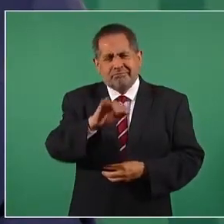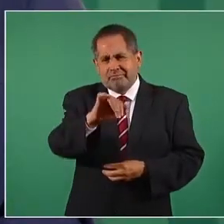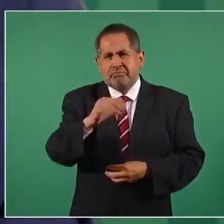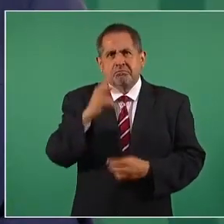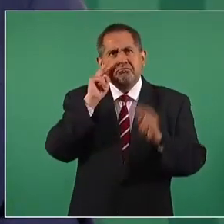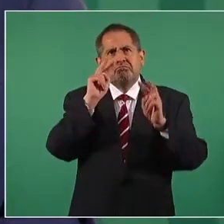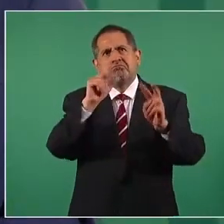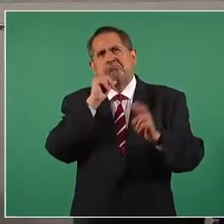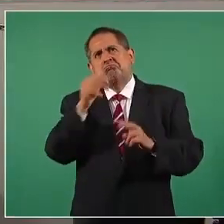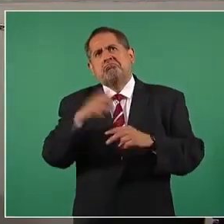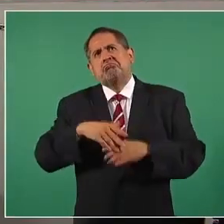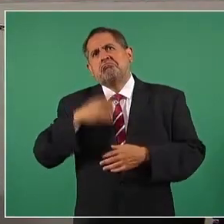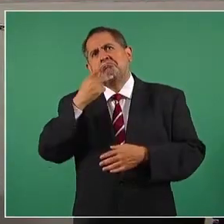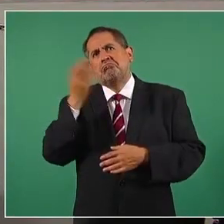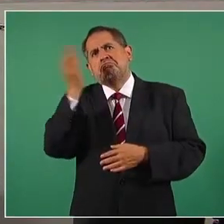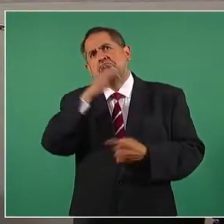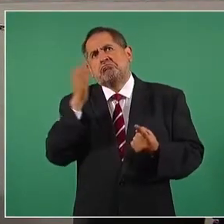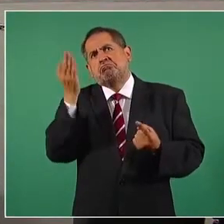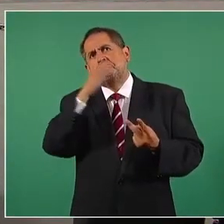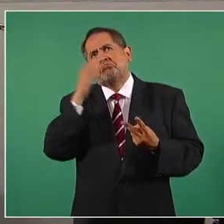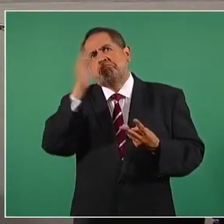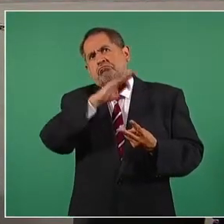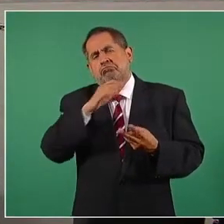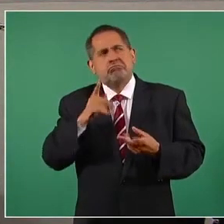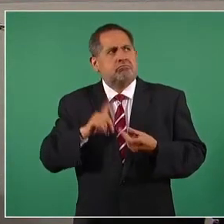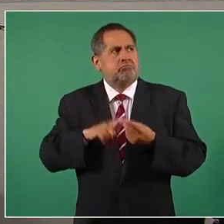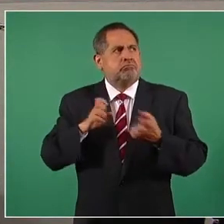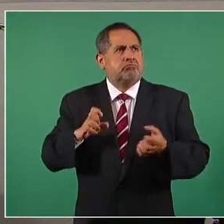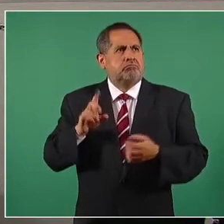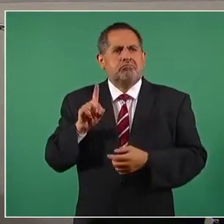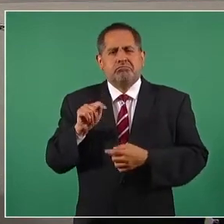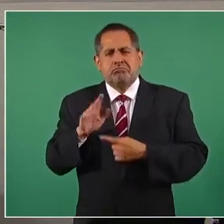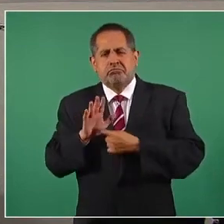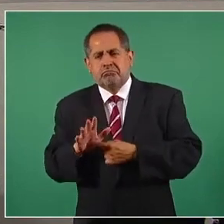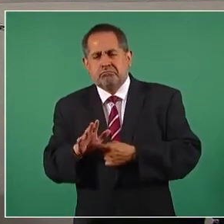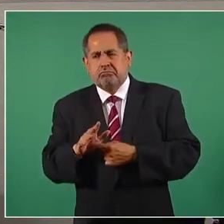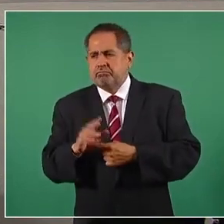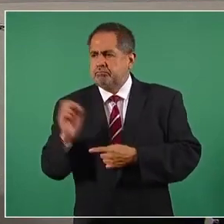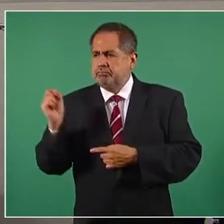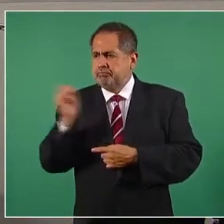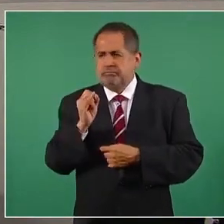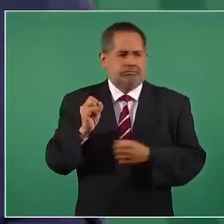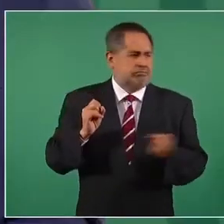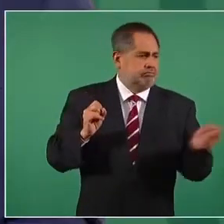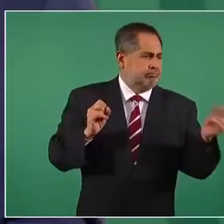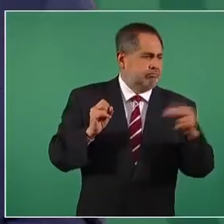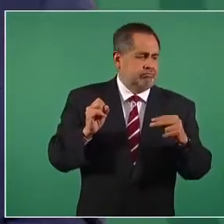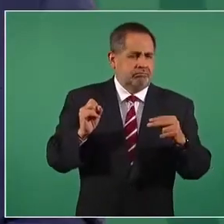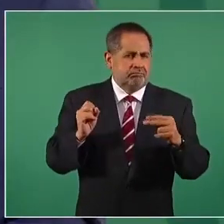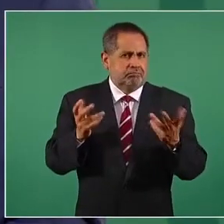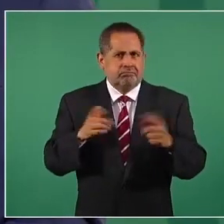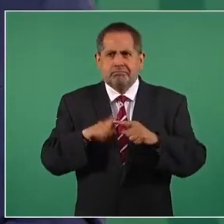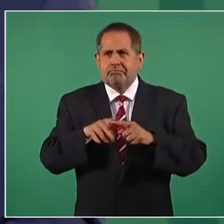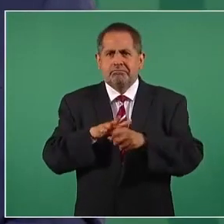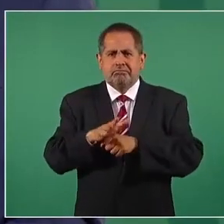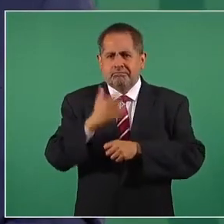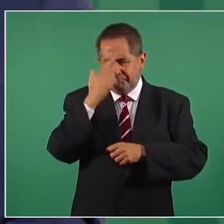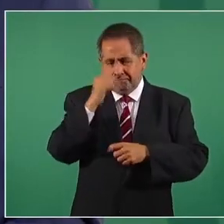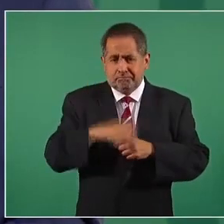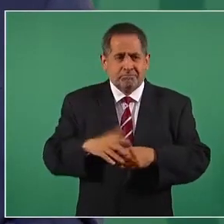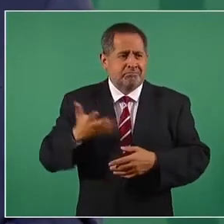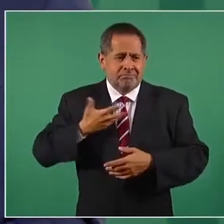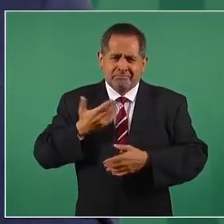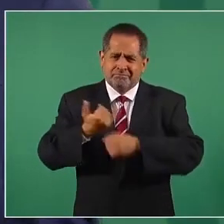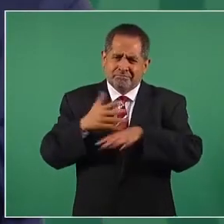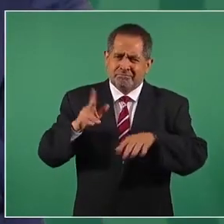no, solo no, se ha dicho es falso y, no y se es tiene, falso. Por y es ejemplo, la palabra de uno contra otro. No, se tienen informes de Pemex